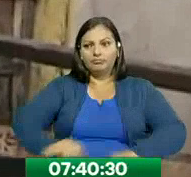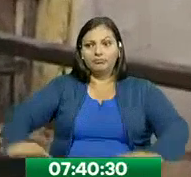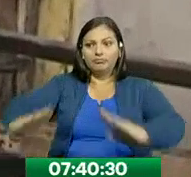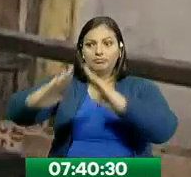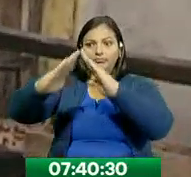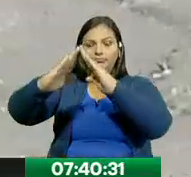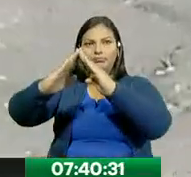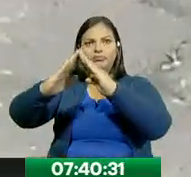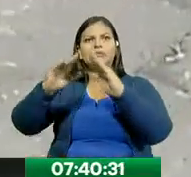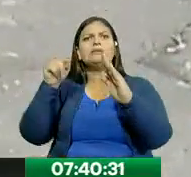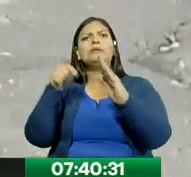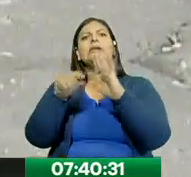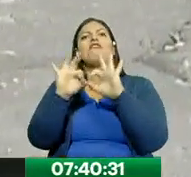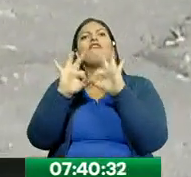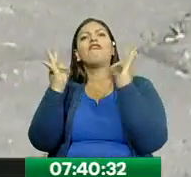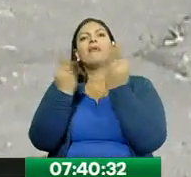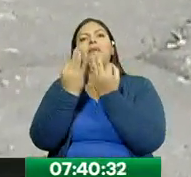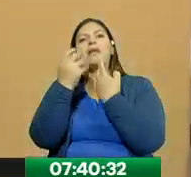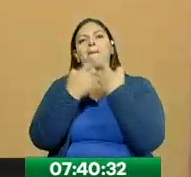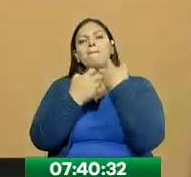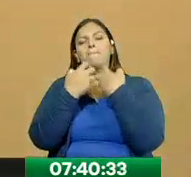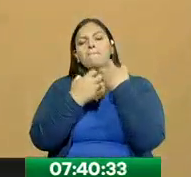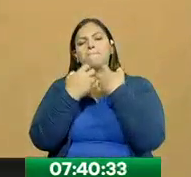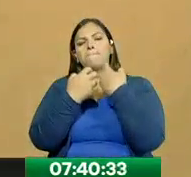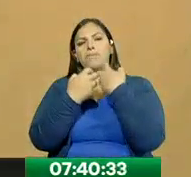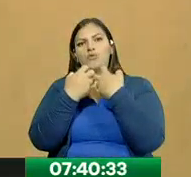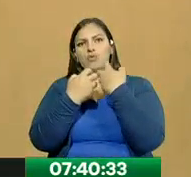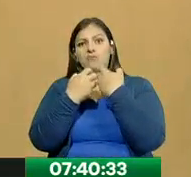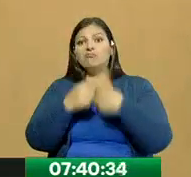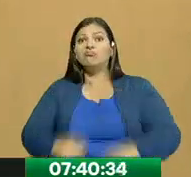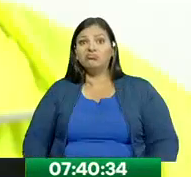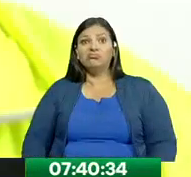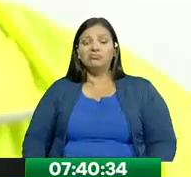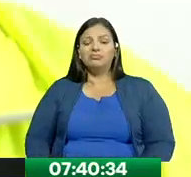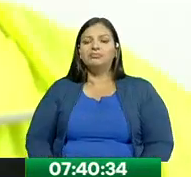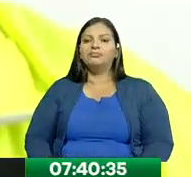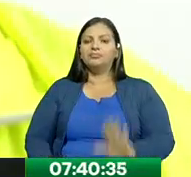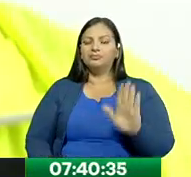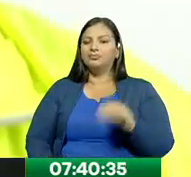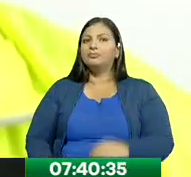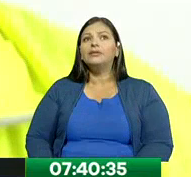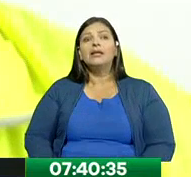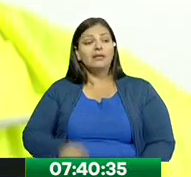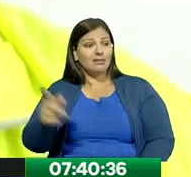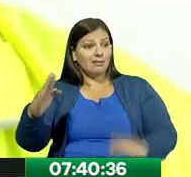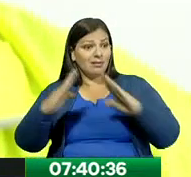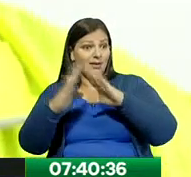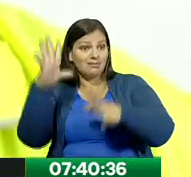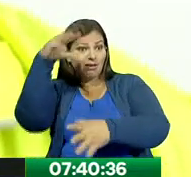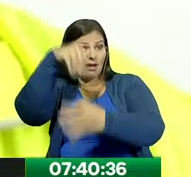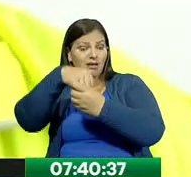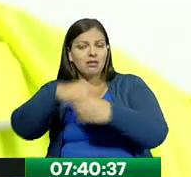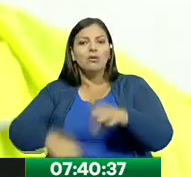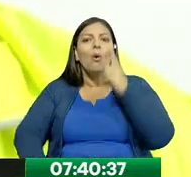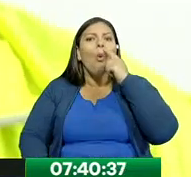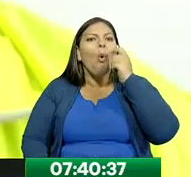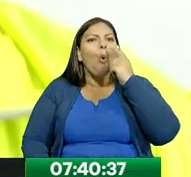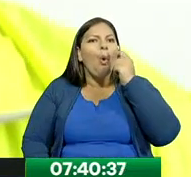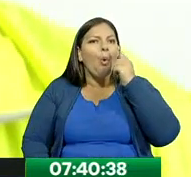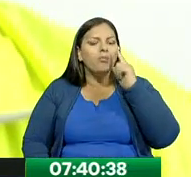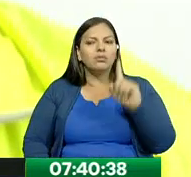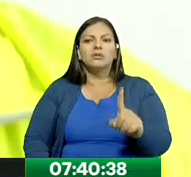un problema familiar terminó en un asesinato de lo he padecido quiere agredir a su conviviente